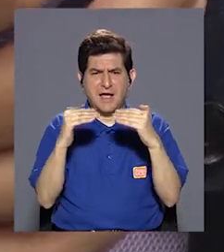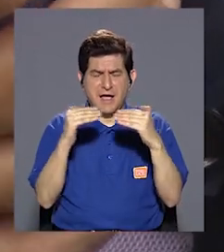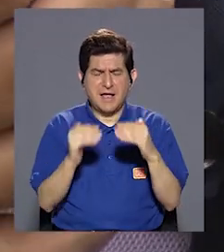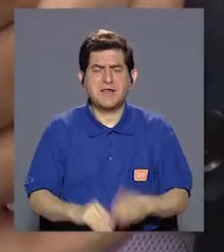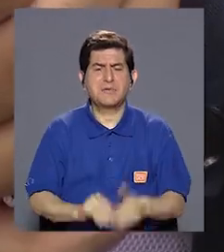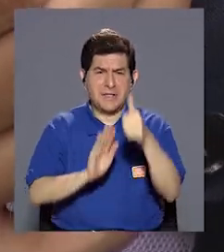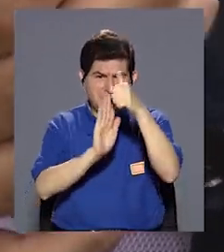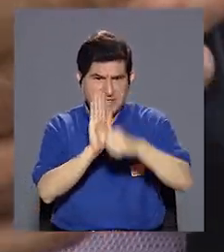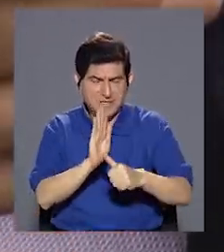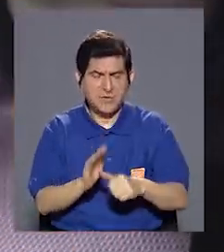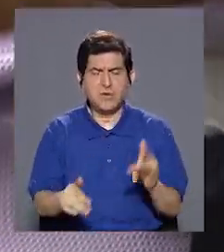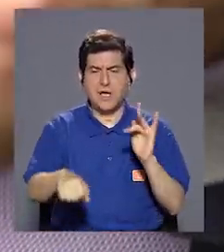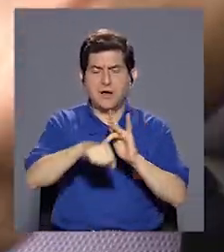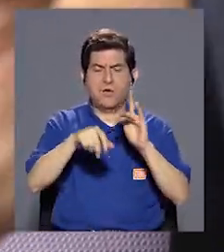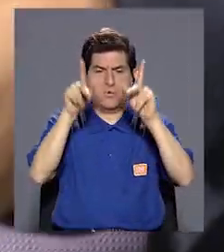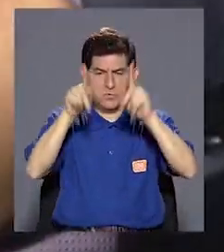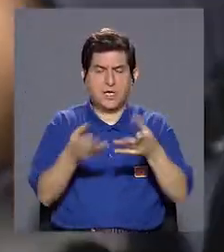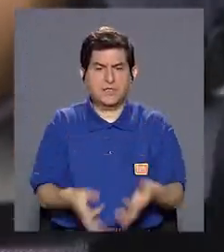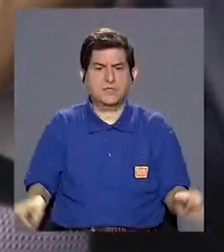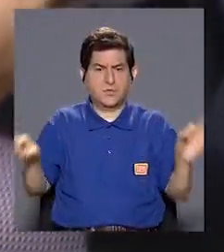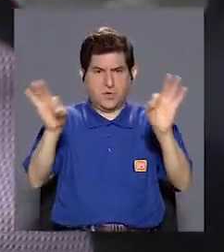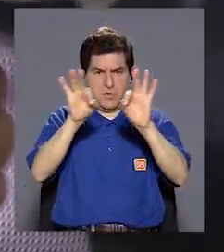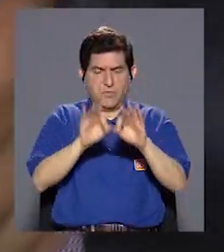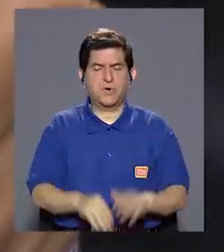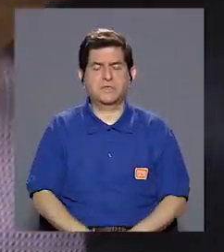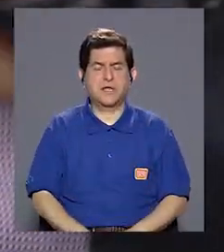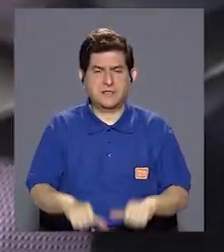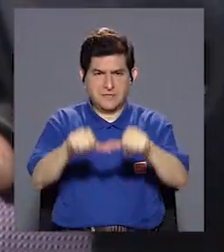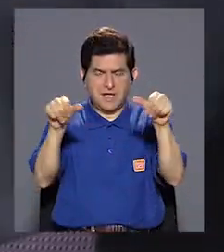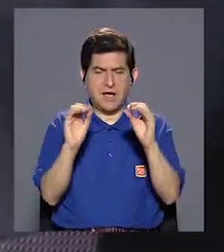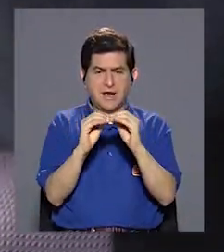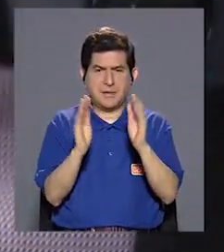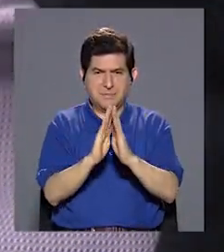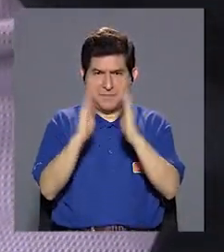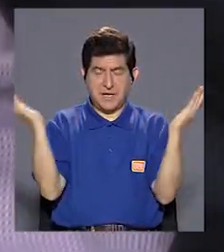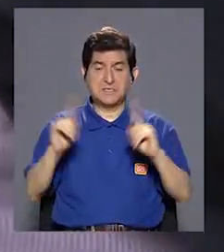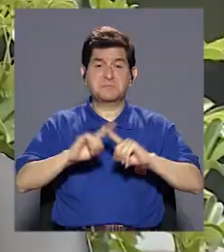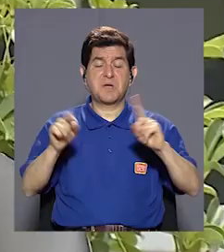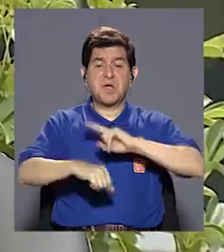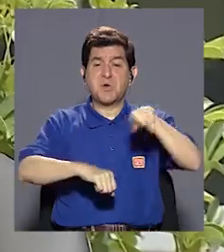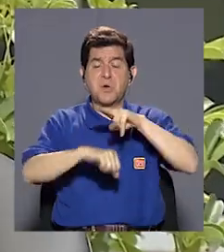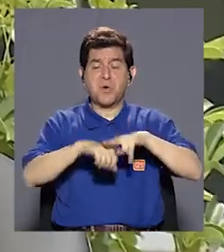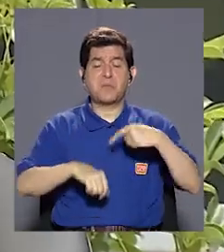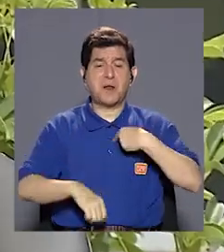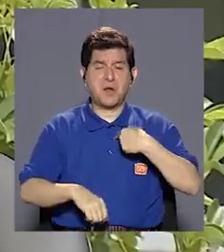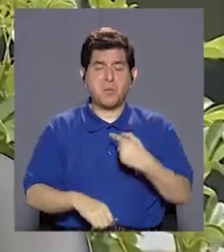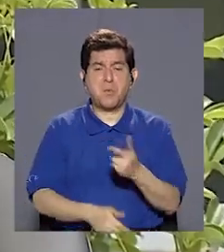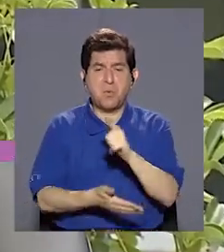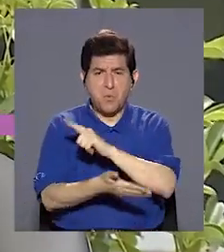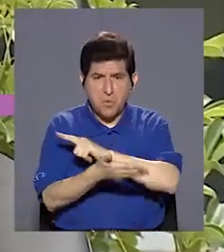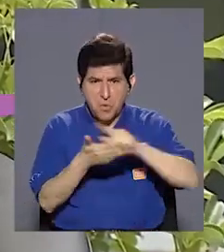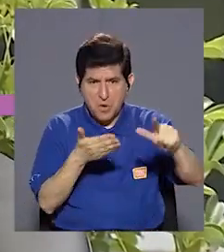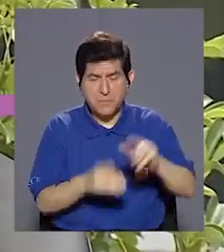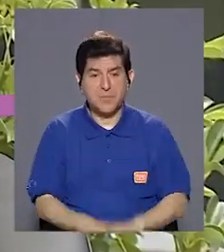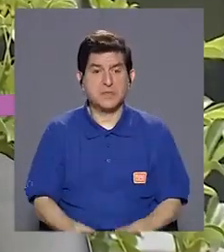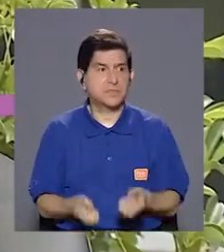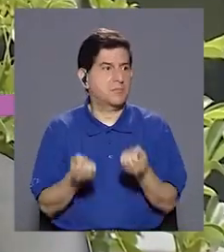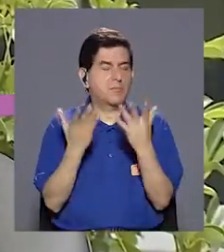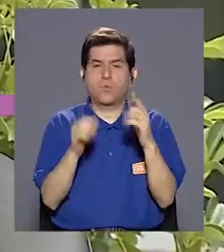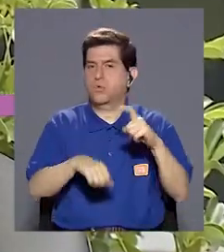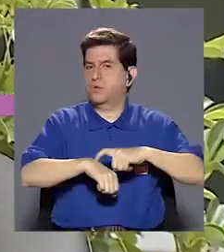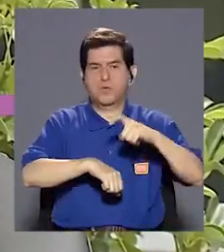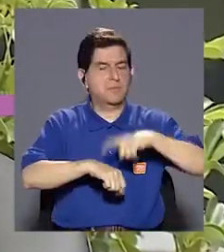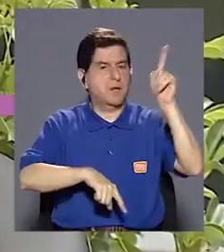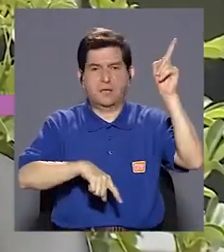se va a hacer cirugías o contacto con pacientes, pues sí va a ser importante justamente abarcar una zona más amplia. Pero generalmente uno para lavar, y no podemos tampoco durar